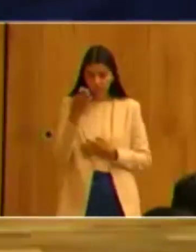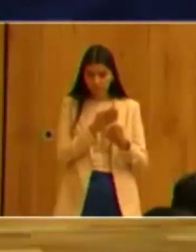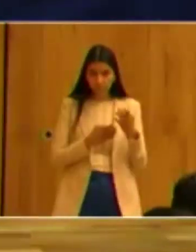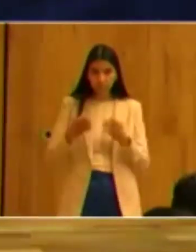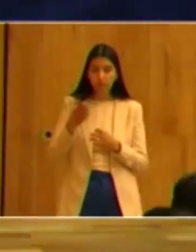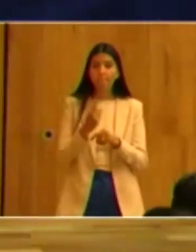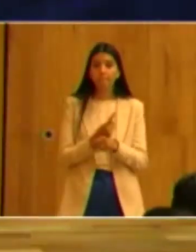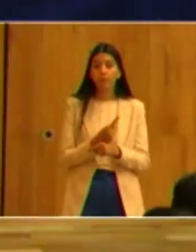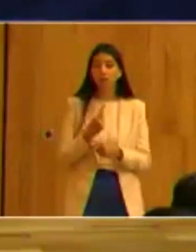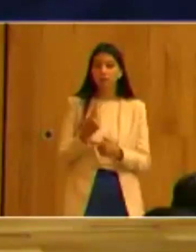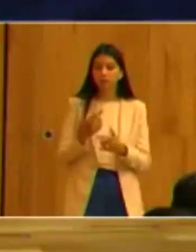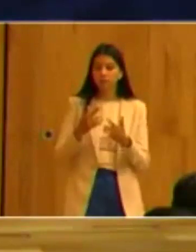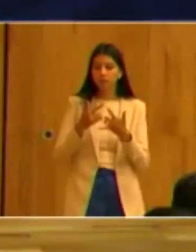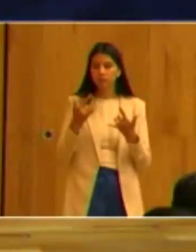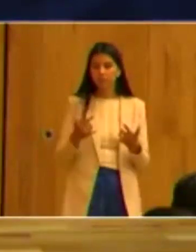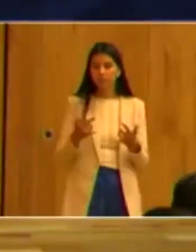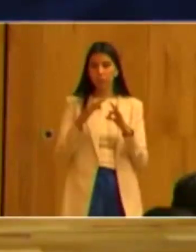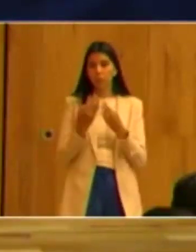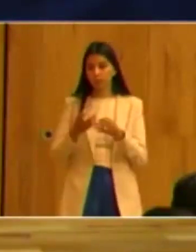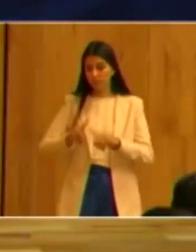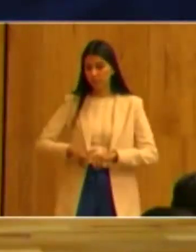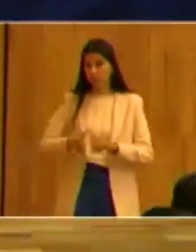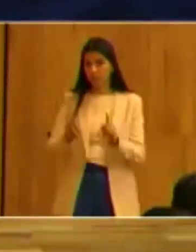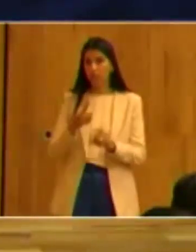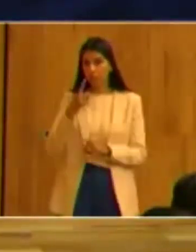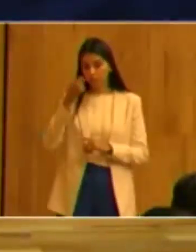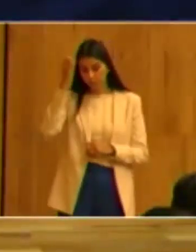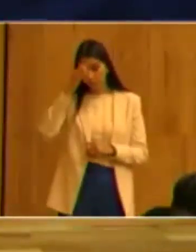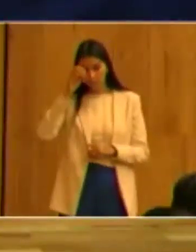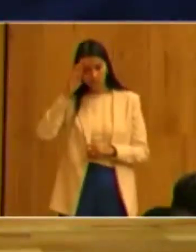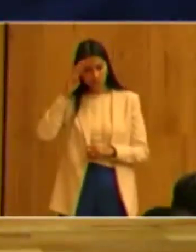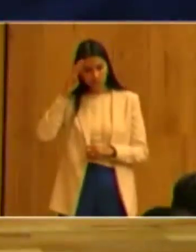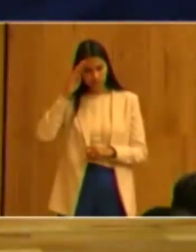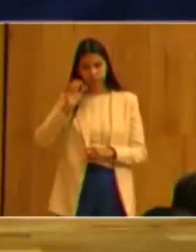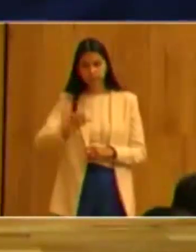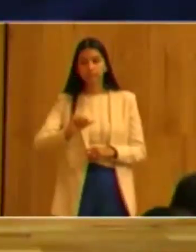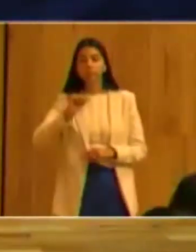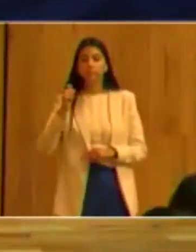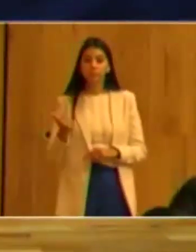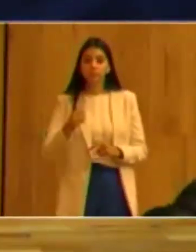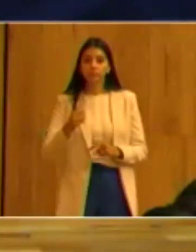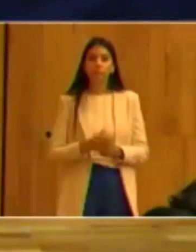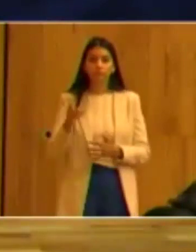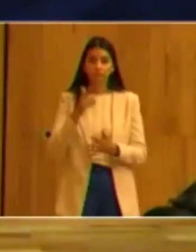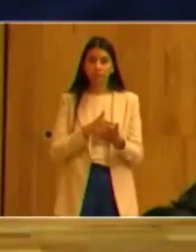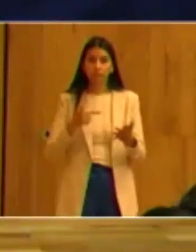los hechos de manera diferente con una perspectiva desde otro